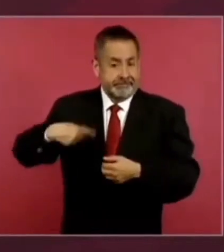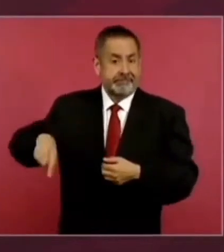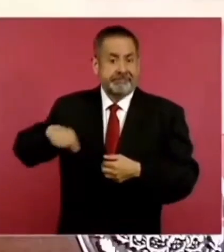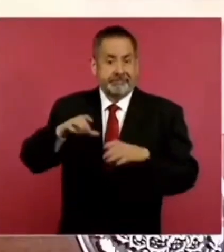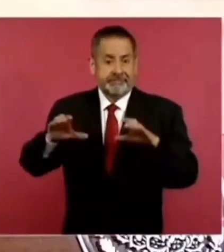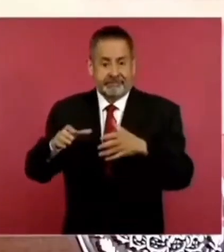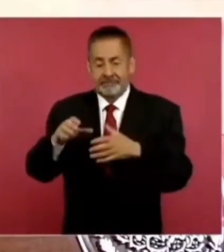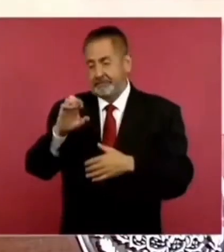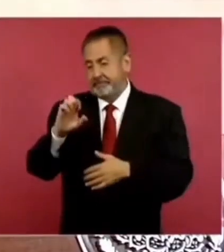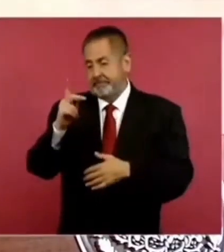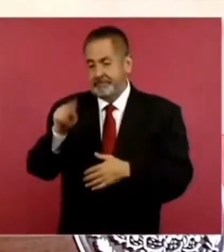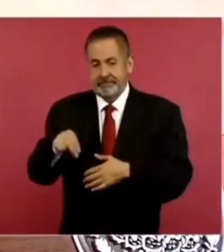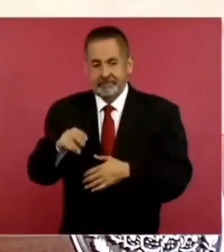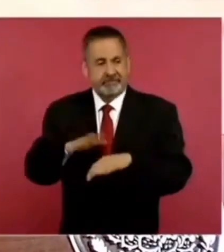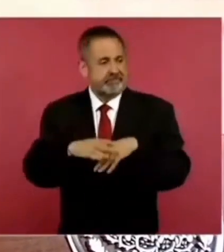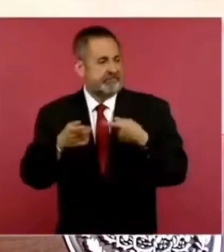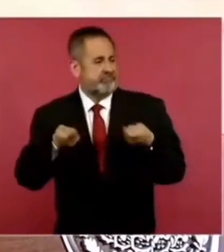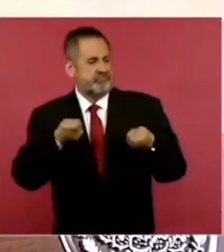y tenía más